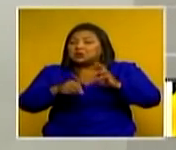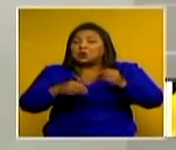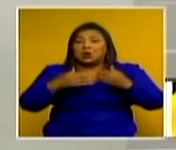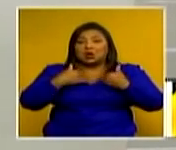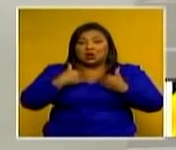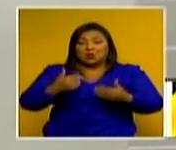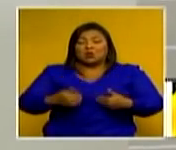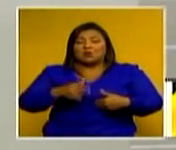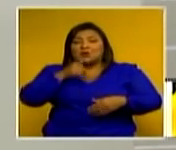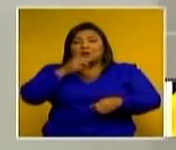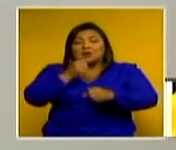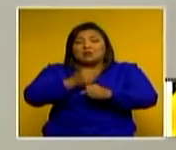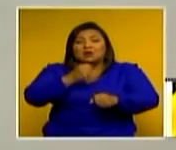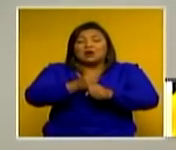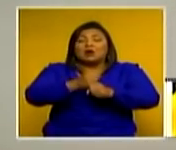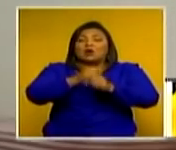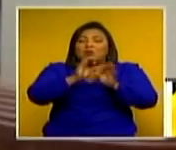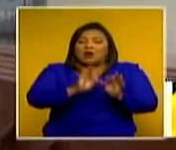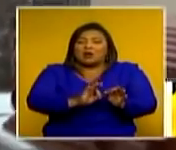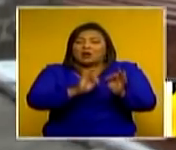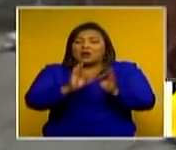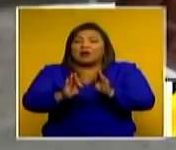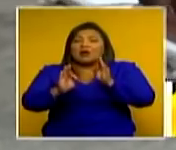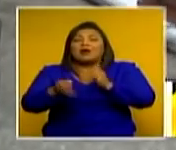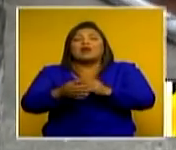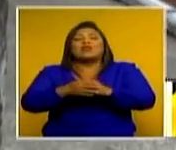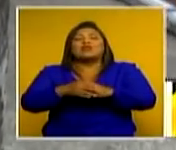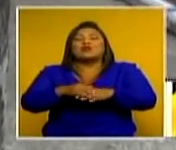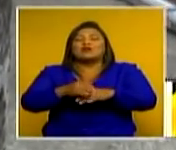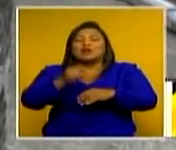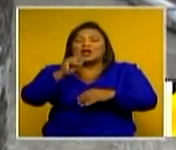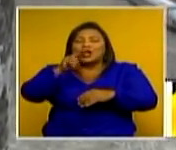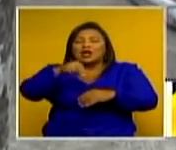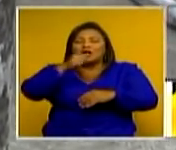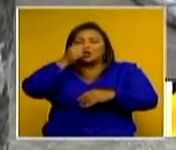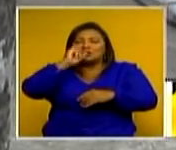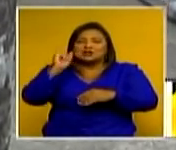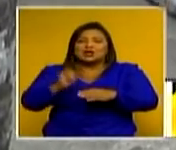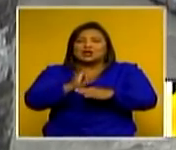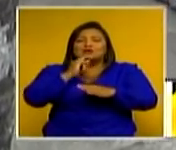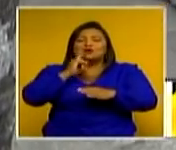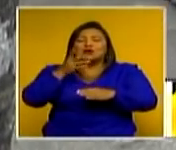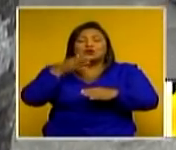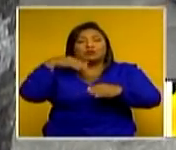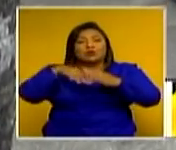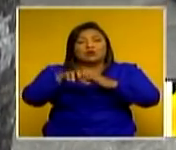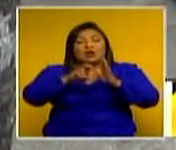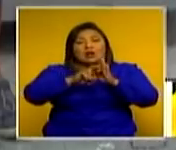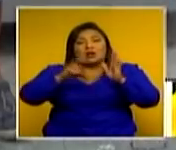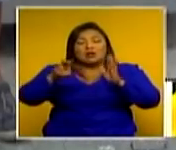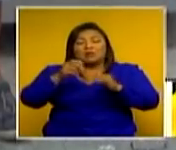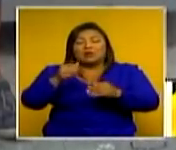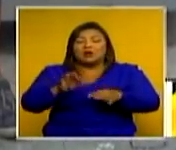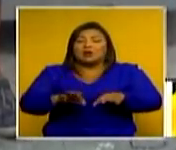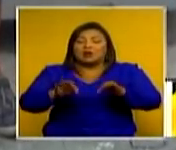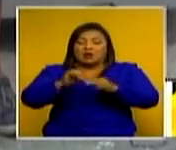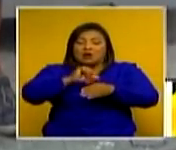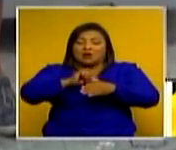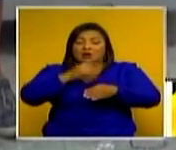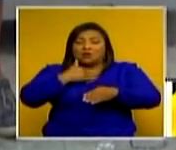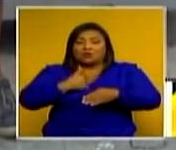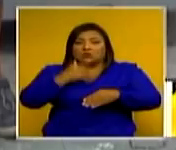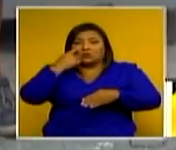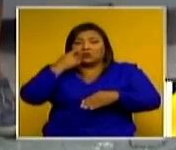desempeñaba como operador de máquinas en el ingenio azucarero de milagro fue llevado a la morgue para la respectiva autopsia mientras que los